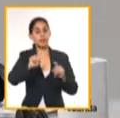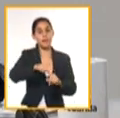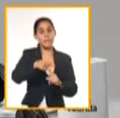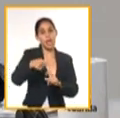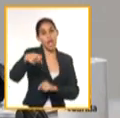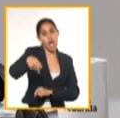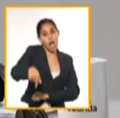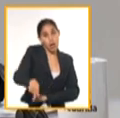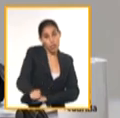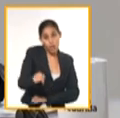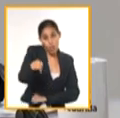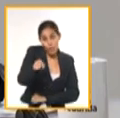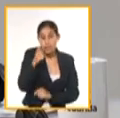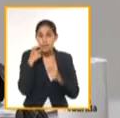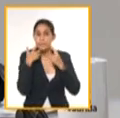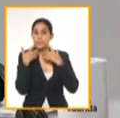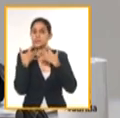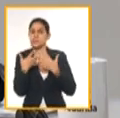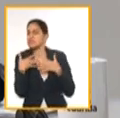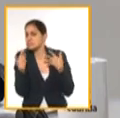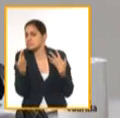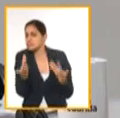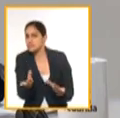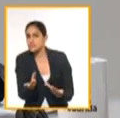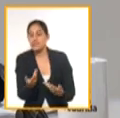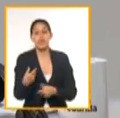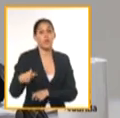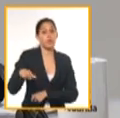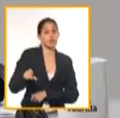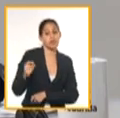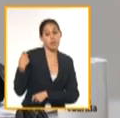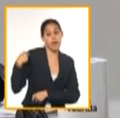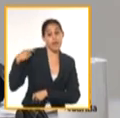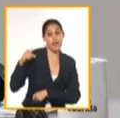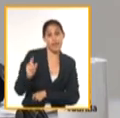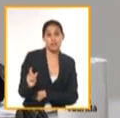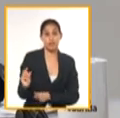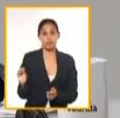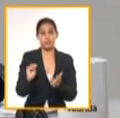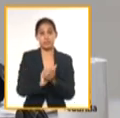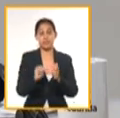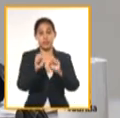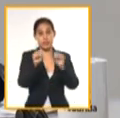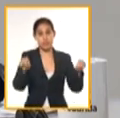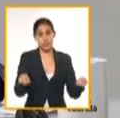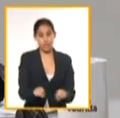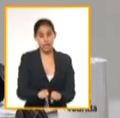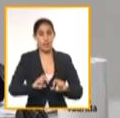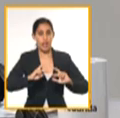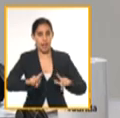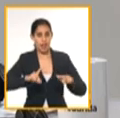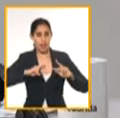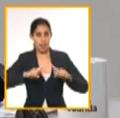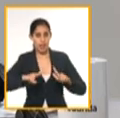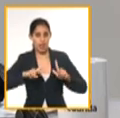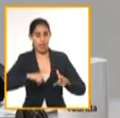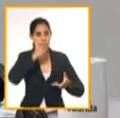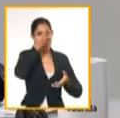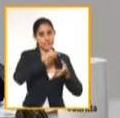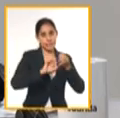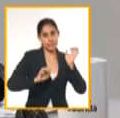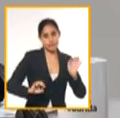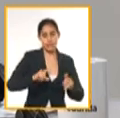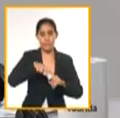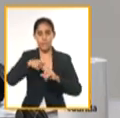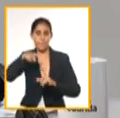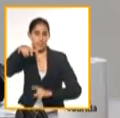hoy, lo último que se incorporó al sistema fue, como se explicaba acá, el Pinar del Río y Artemisa, pero ahí, a través